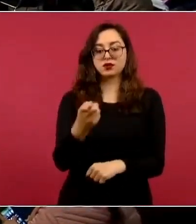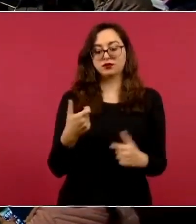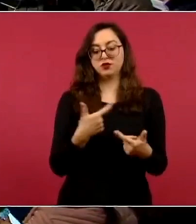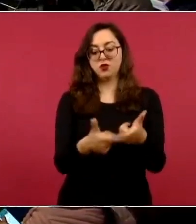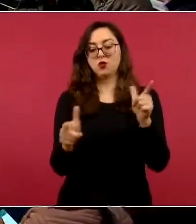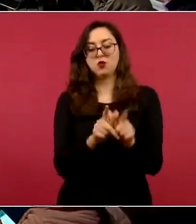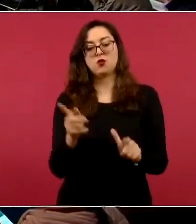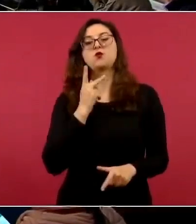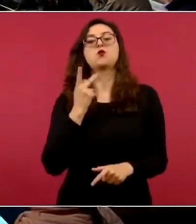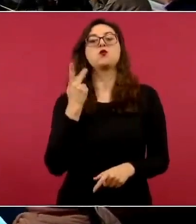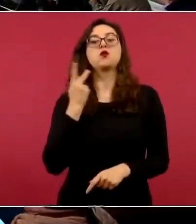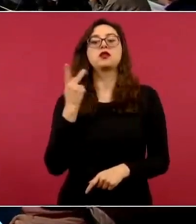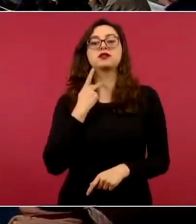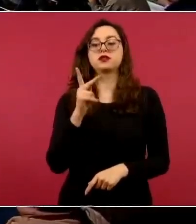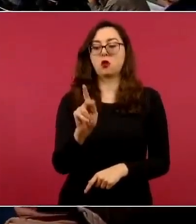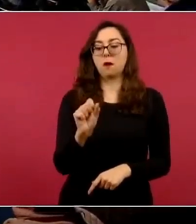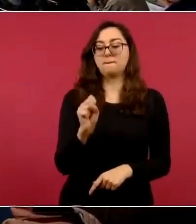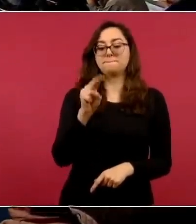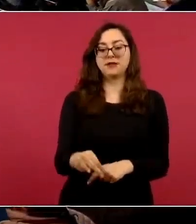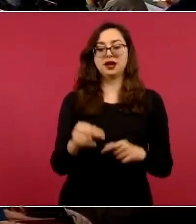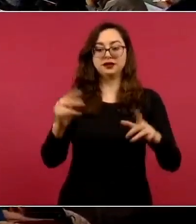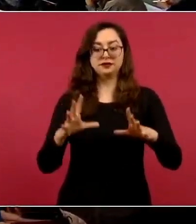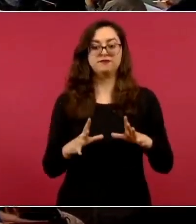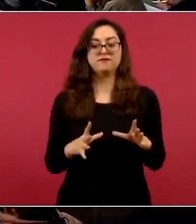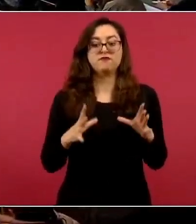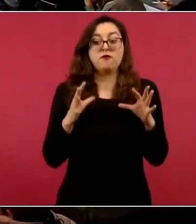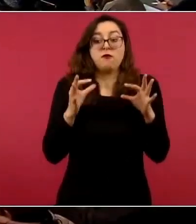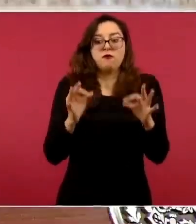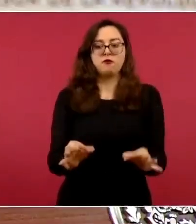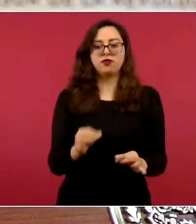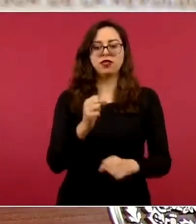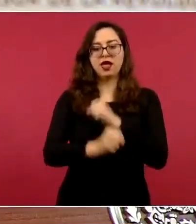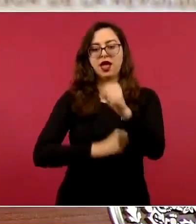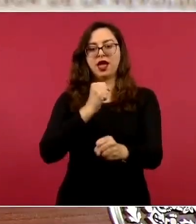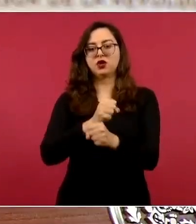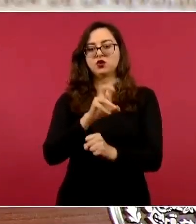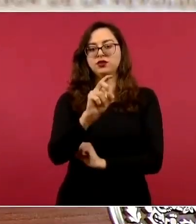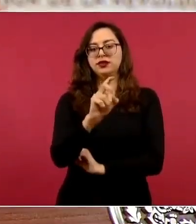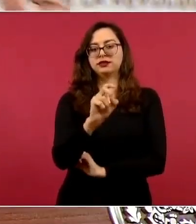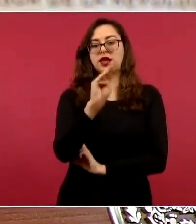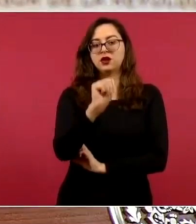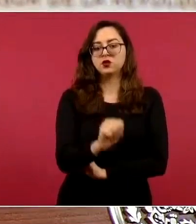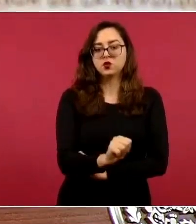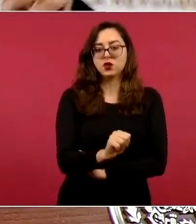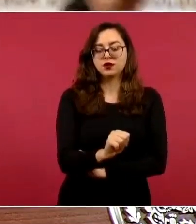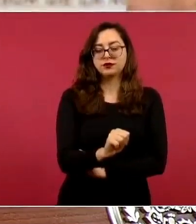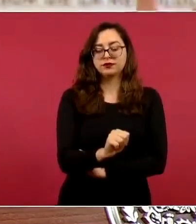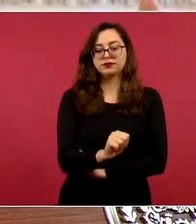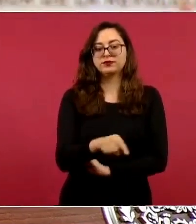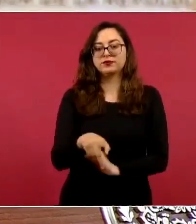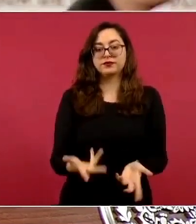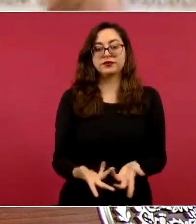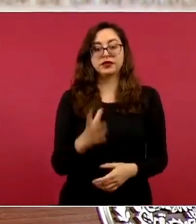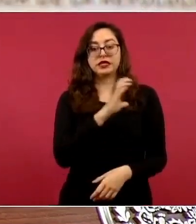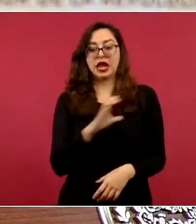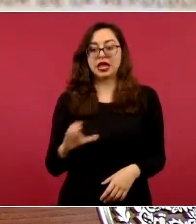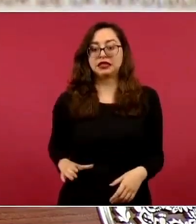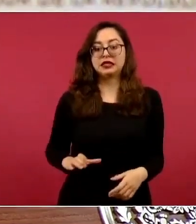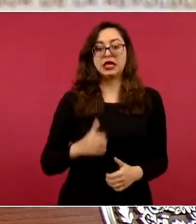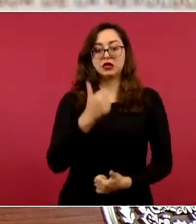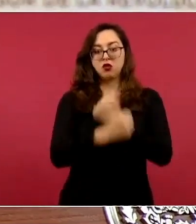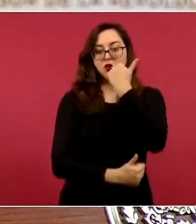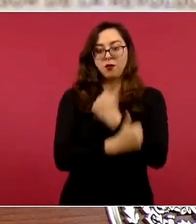en el 39. no postulan candidato, pero apoyan